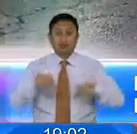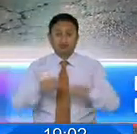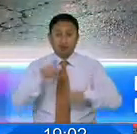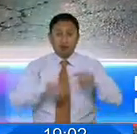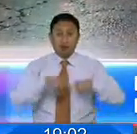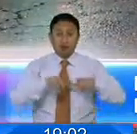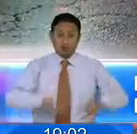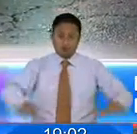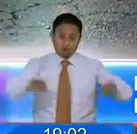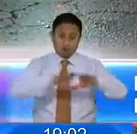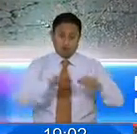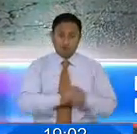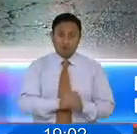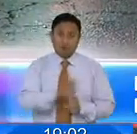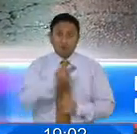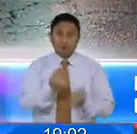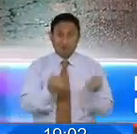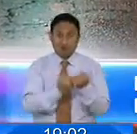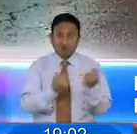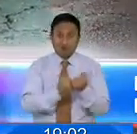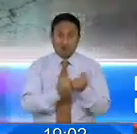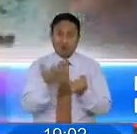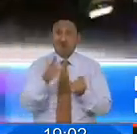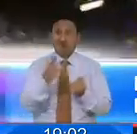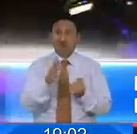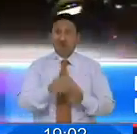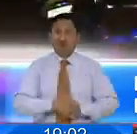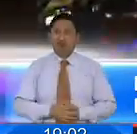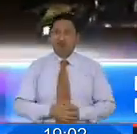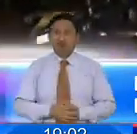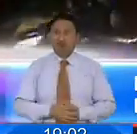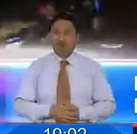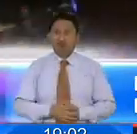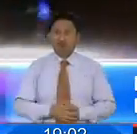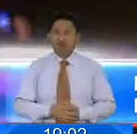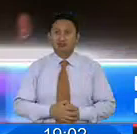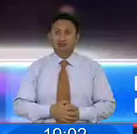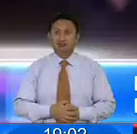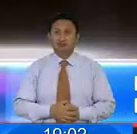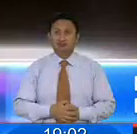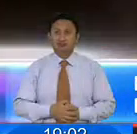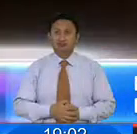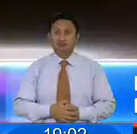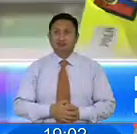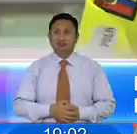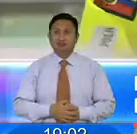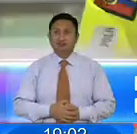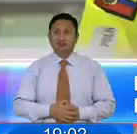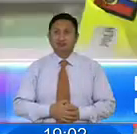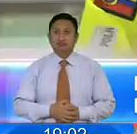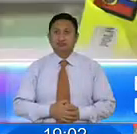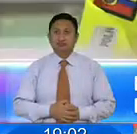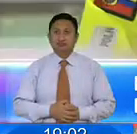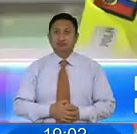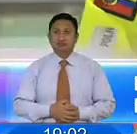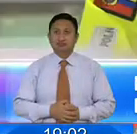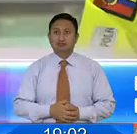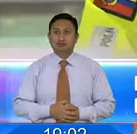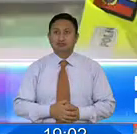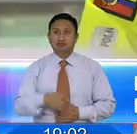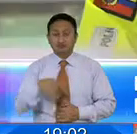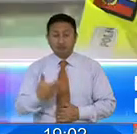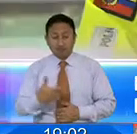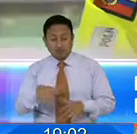algunos casos, la poca colaboración de la colectividad enlutó a hogares capitalinos. Durante precisamente